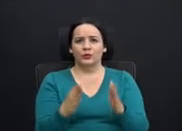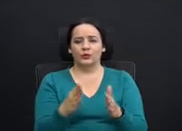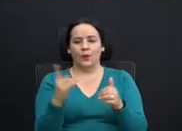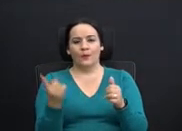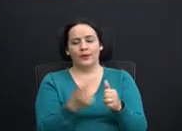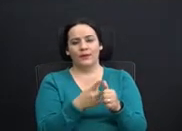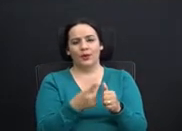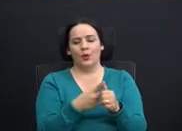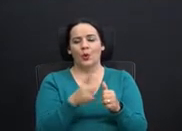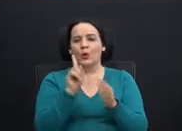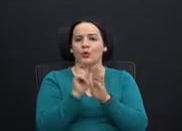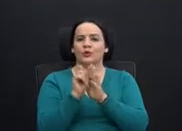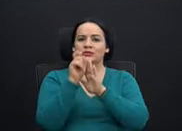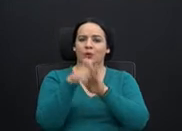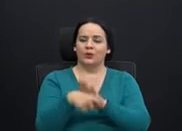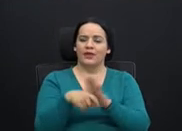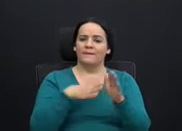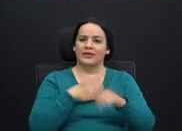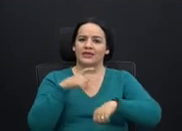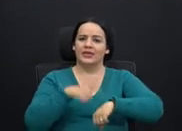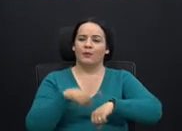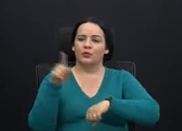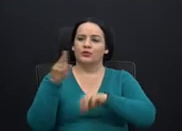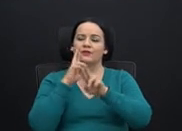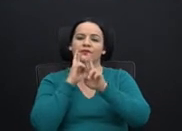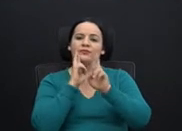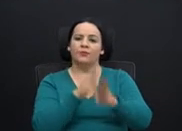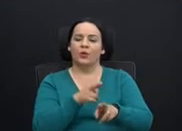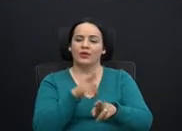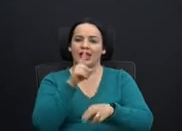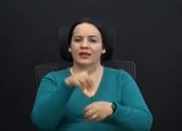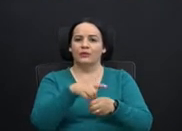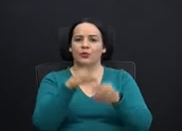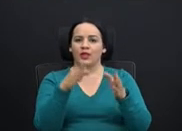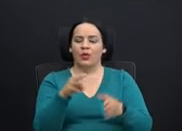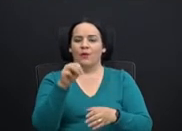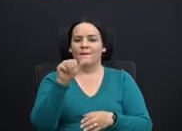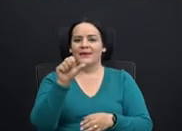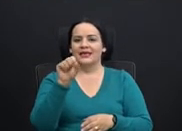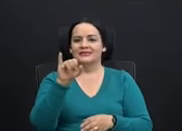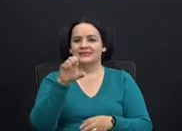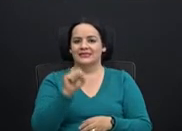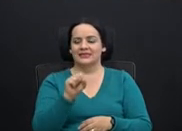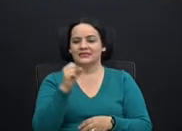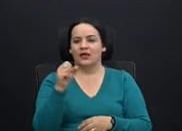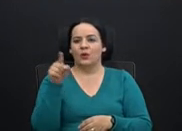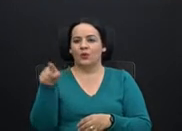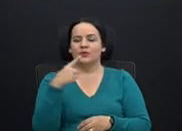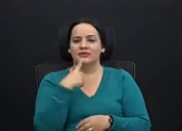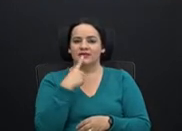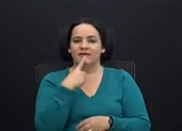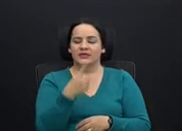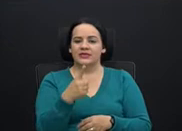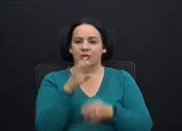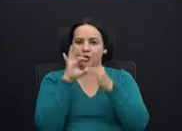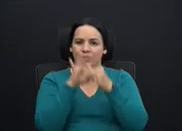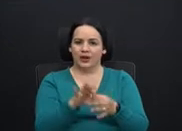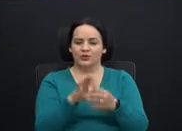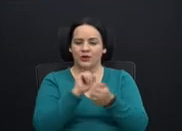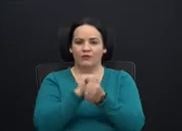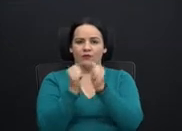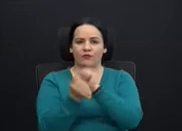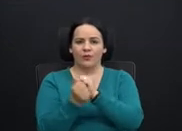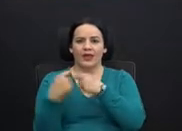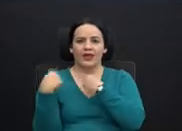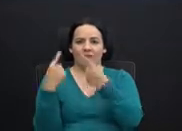unos segundos de mi tiempo para que le pueda terminar de responder al diputado Macís lo que estaba diciendo sobre las reformas que ha